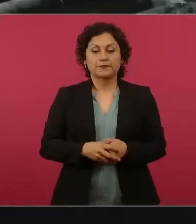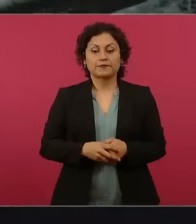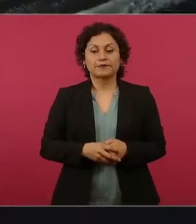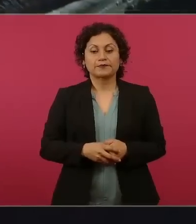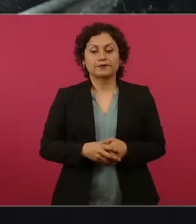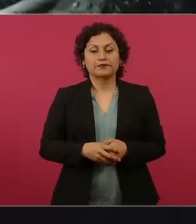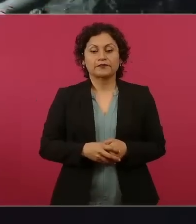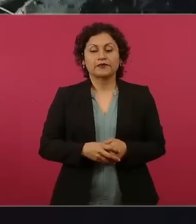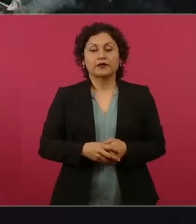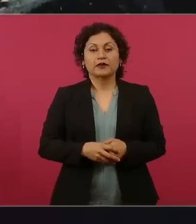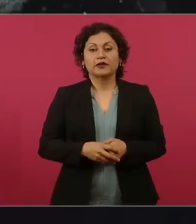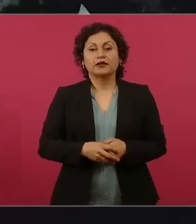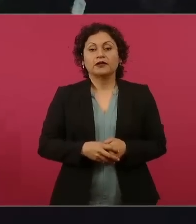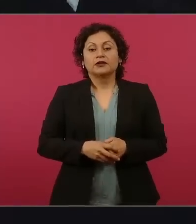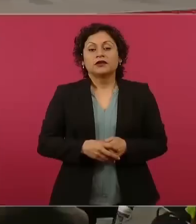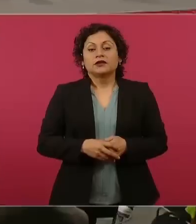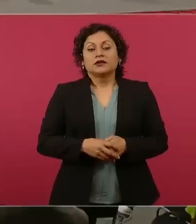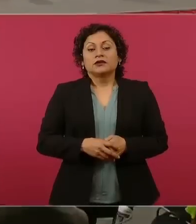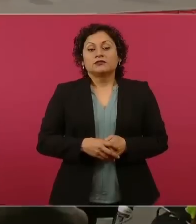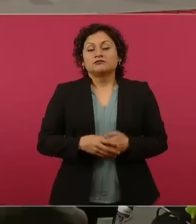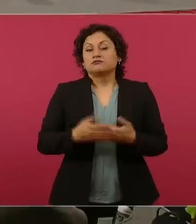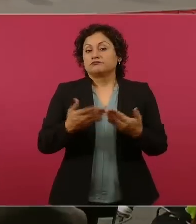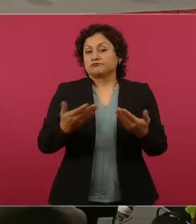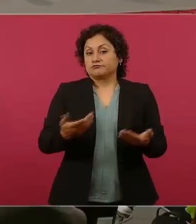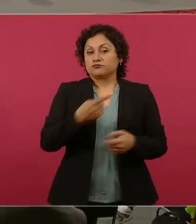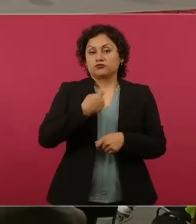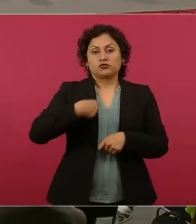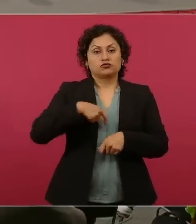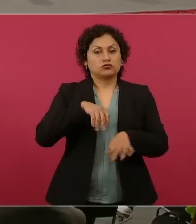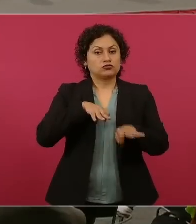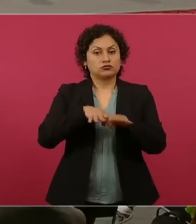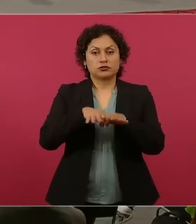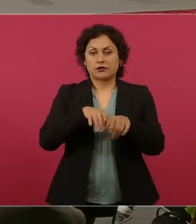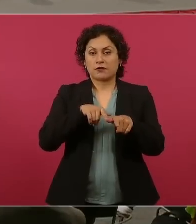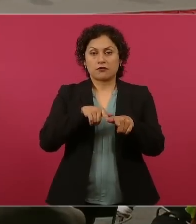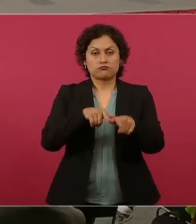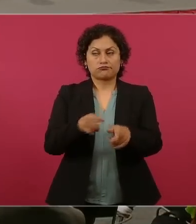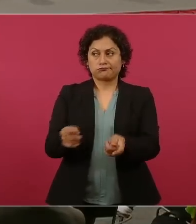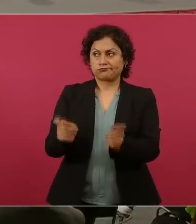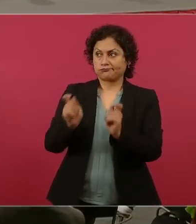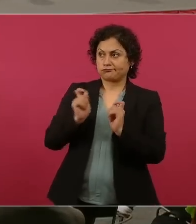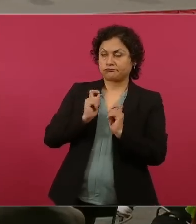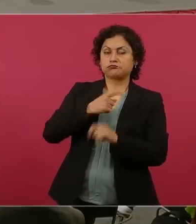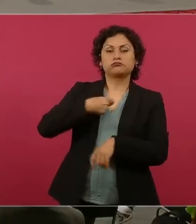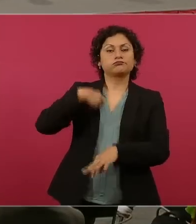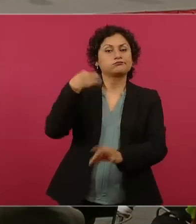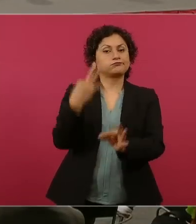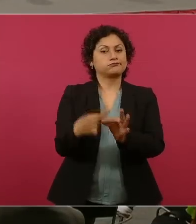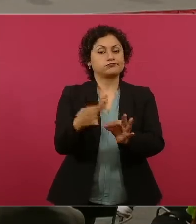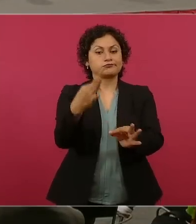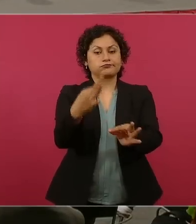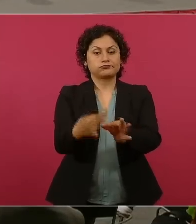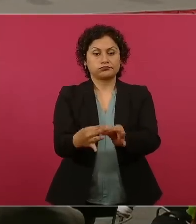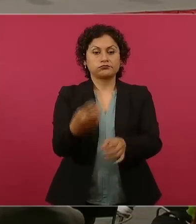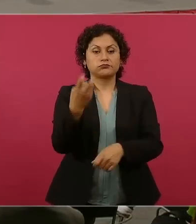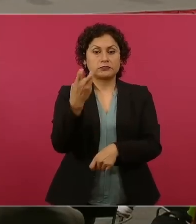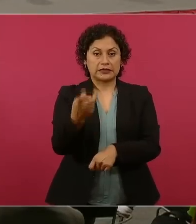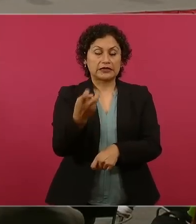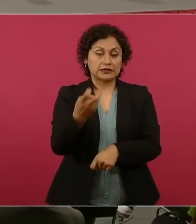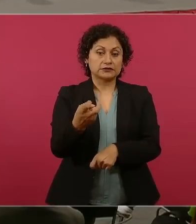Siguiendo las instrucciones de 24/7, seguimos trabajando para poder cumplir. Les mencionaba que es una obra por gravedad, entonces no se